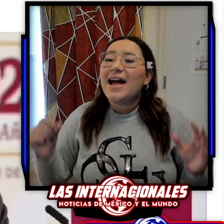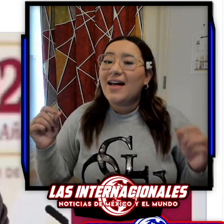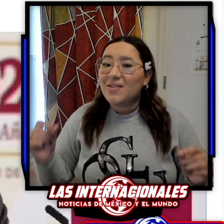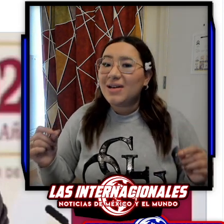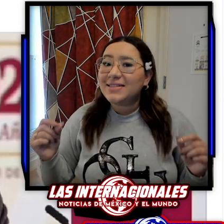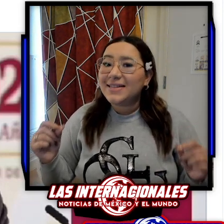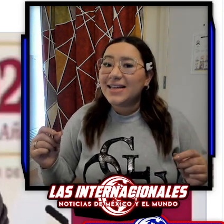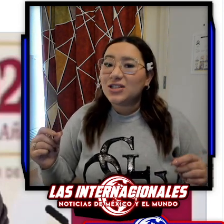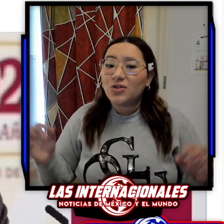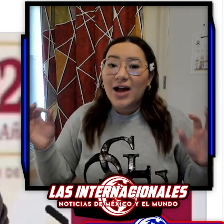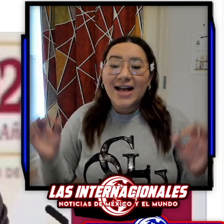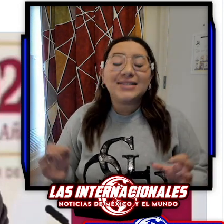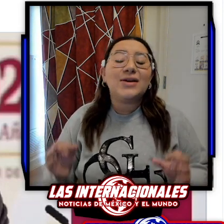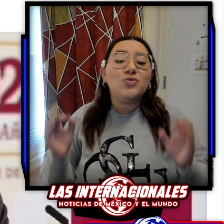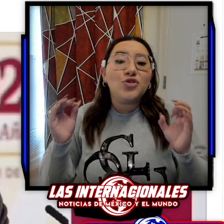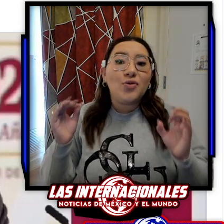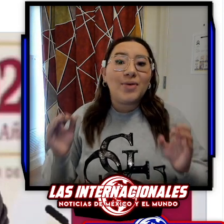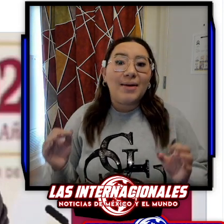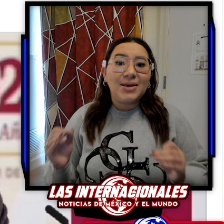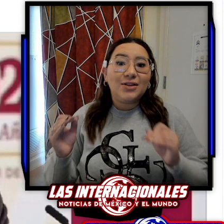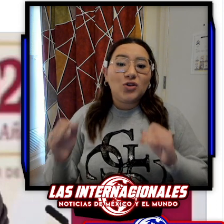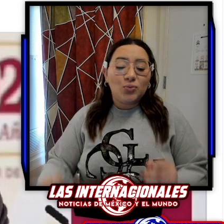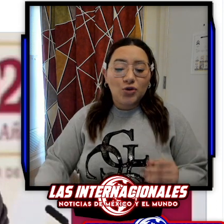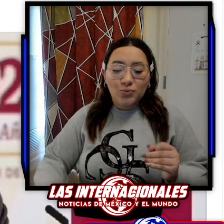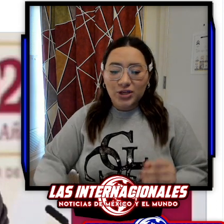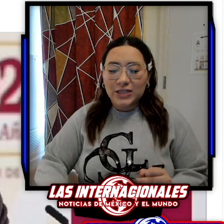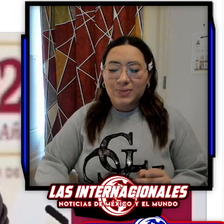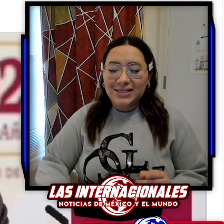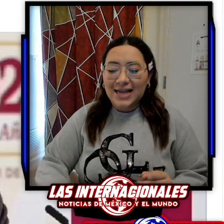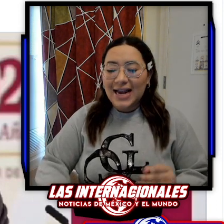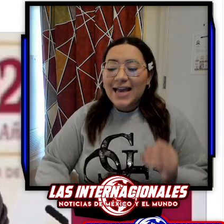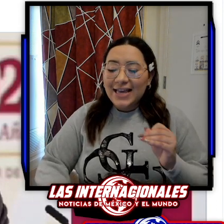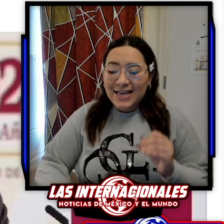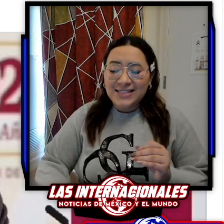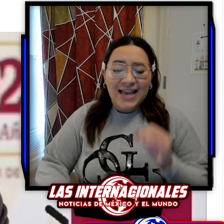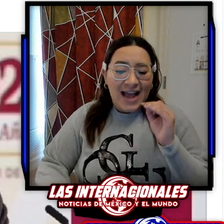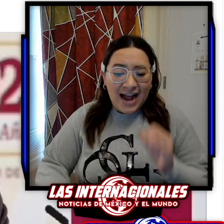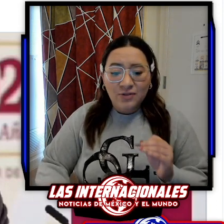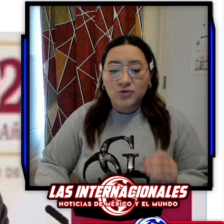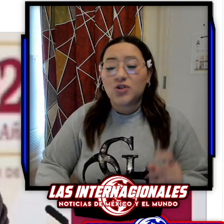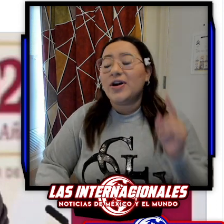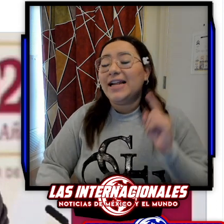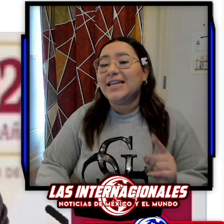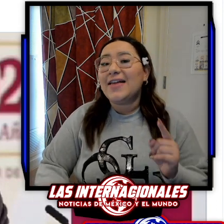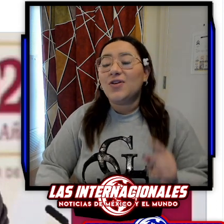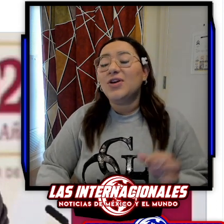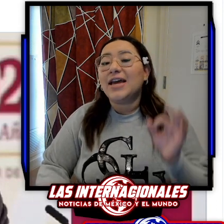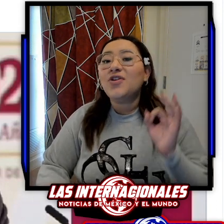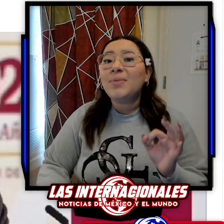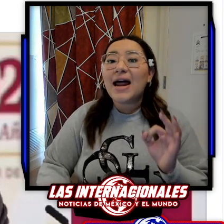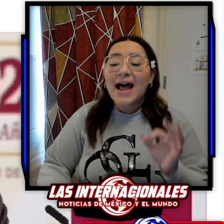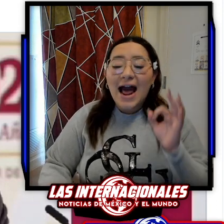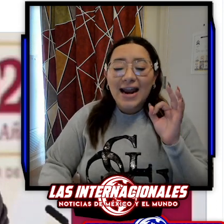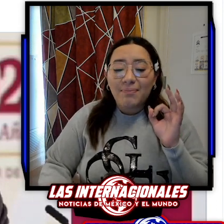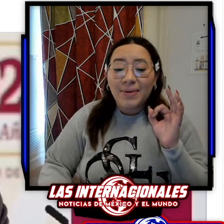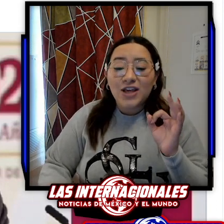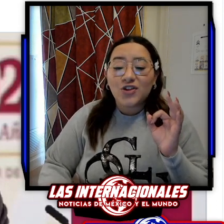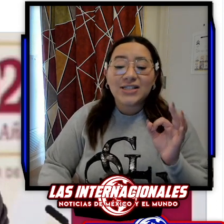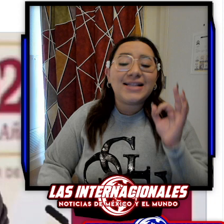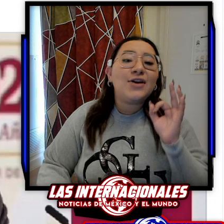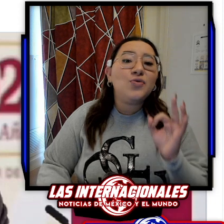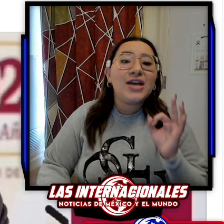asunto, además de esto hace un nombramiento muy muy especial, y es que anunció el día de hoy que nombrará a